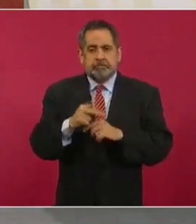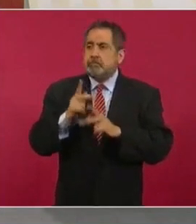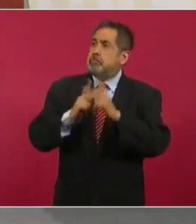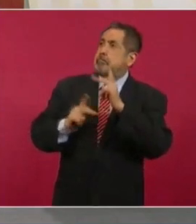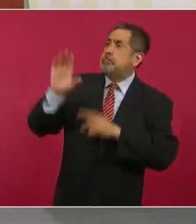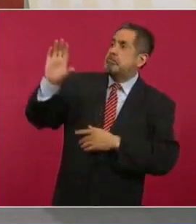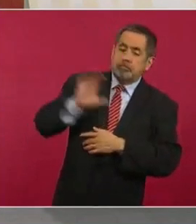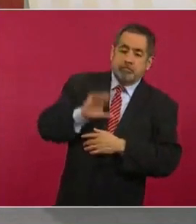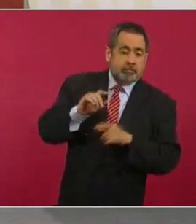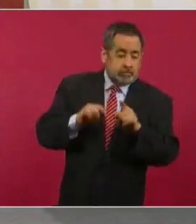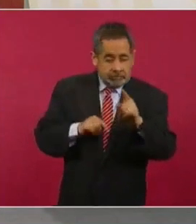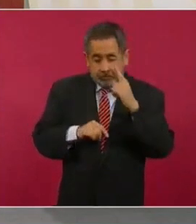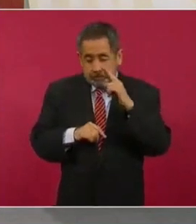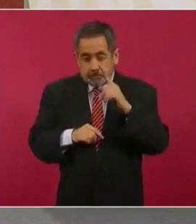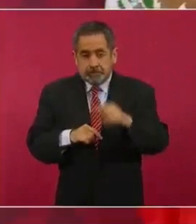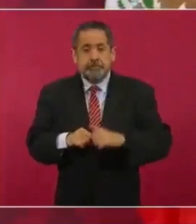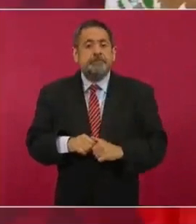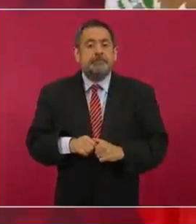cuando llegó